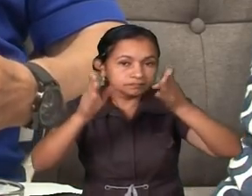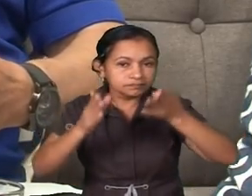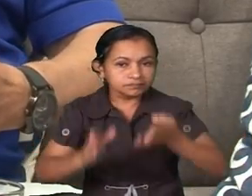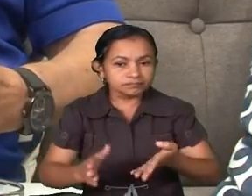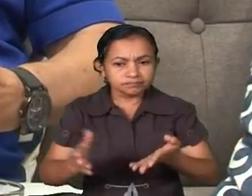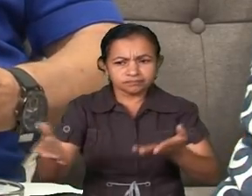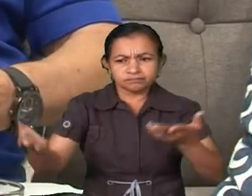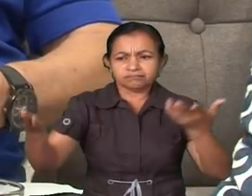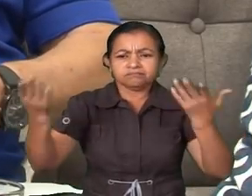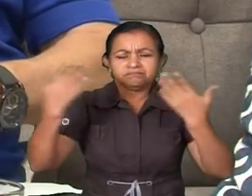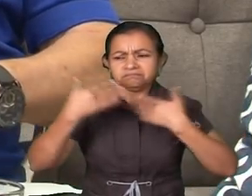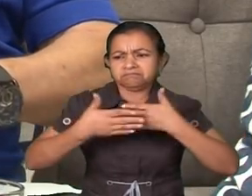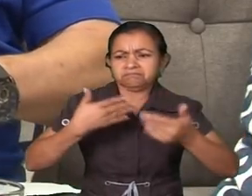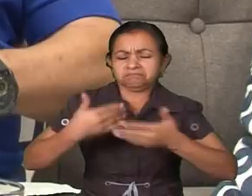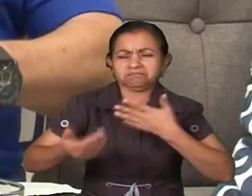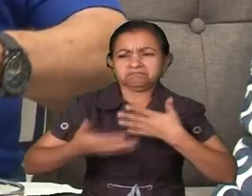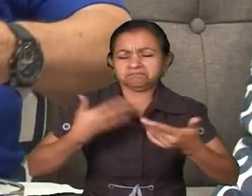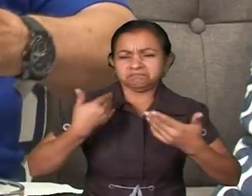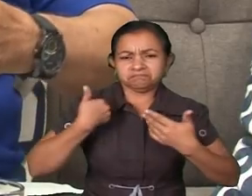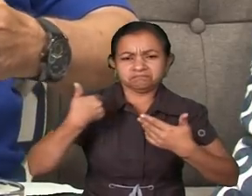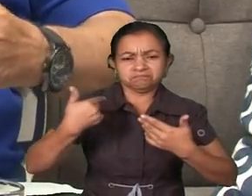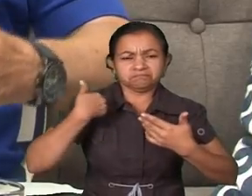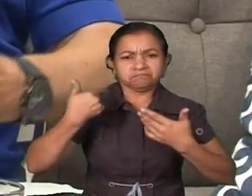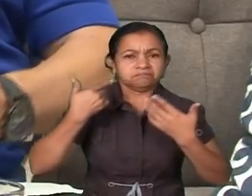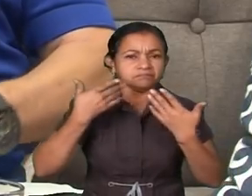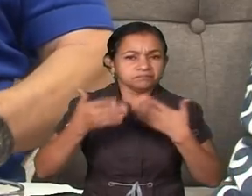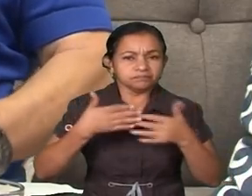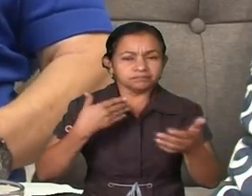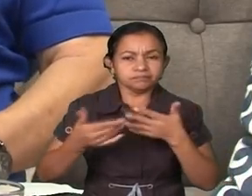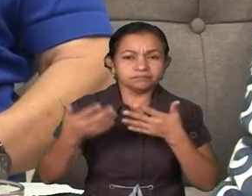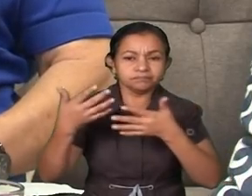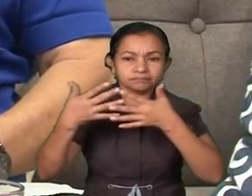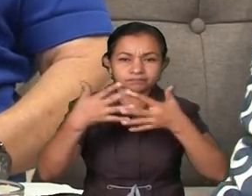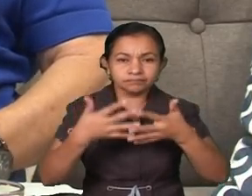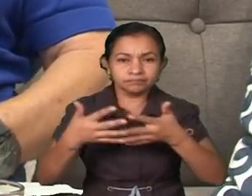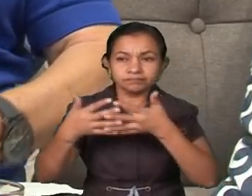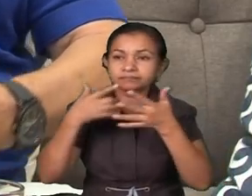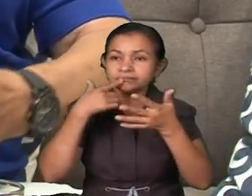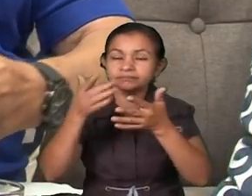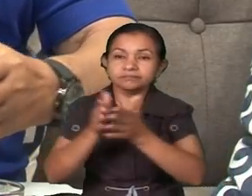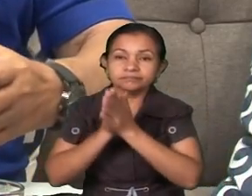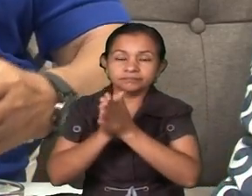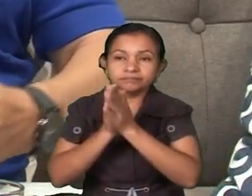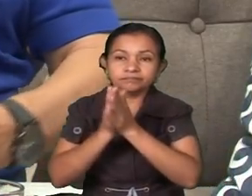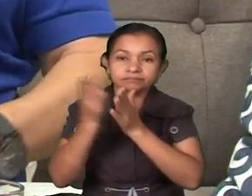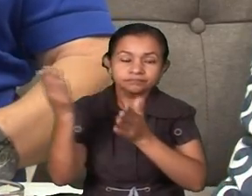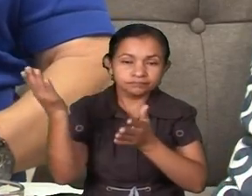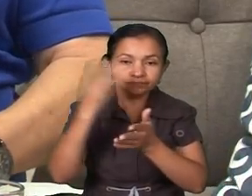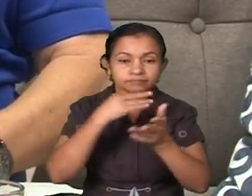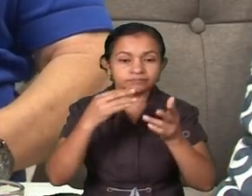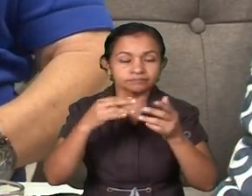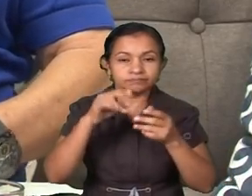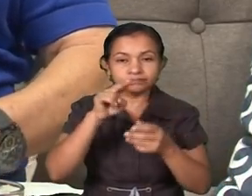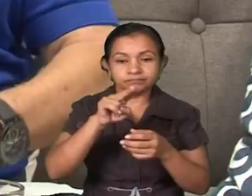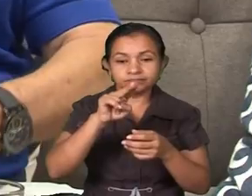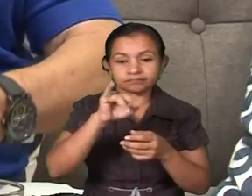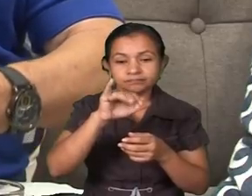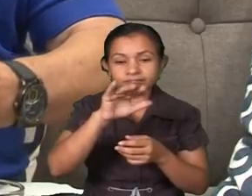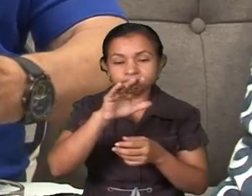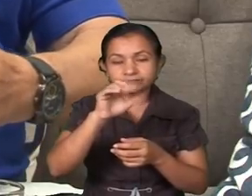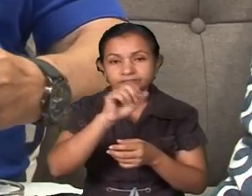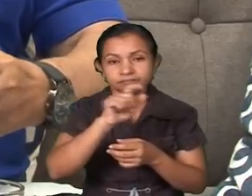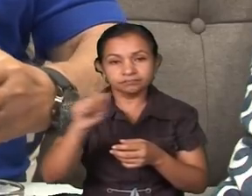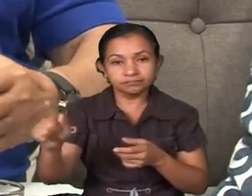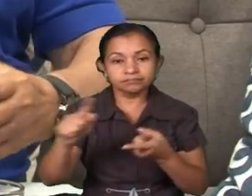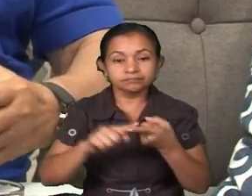atáquenme, yo estoy pidiendo la intervención, yo estoy pidiendo el NICAAT, yo estoy pidiendo